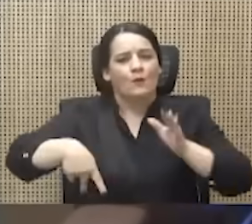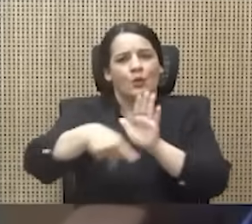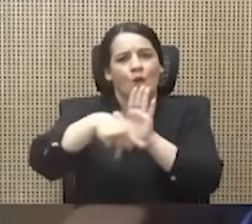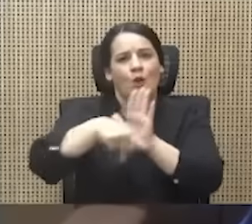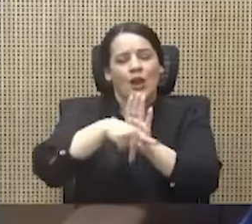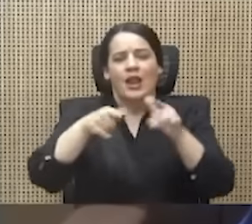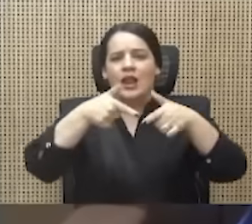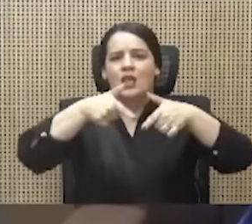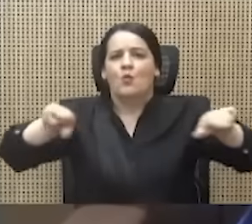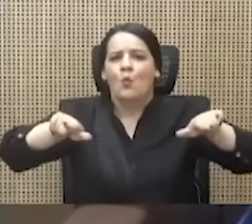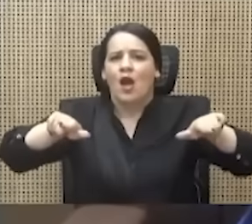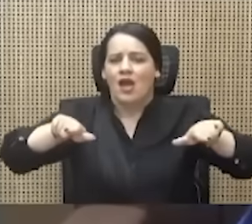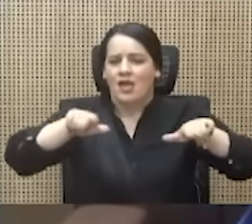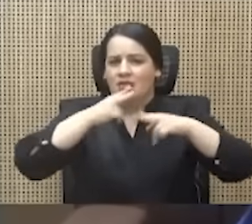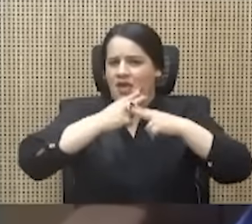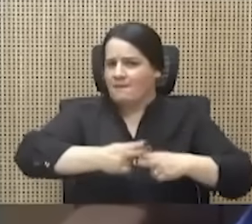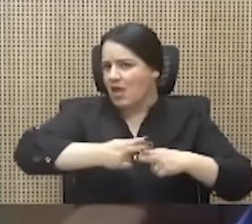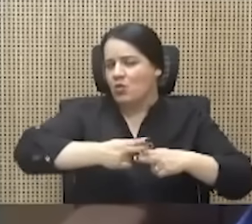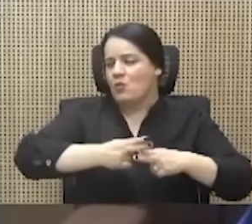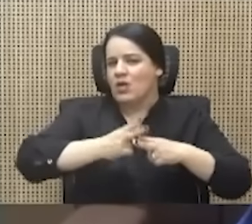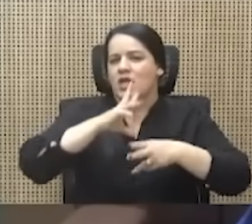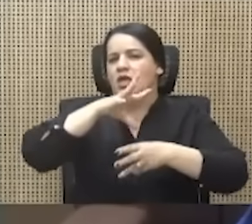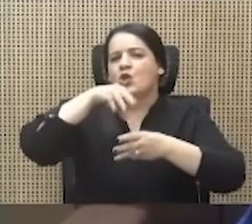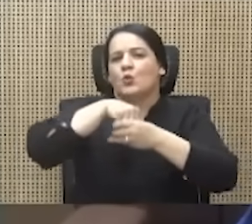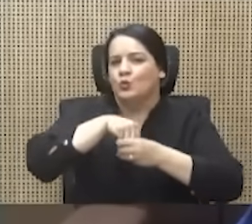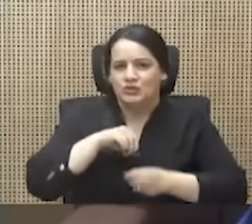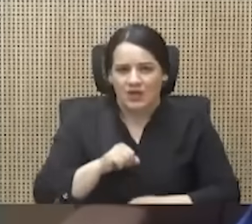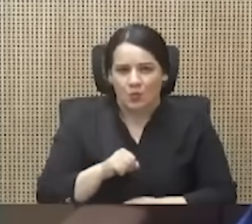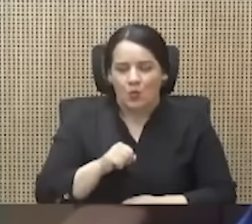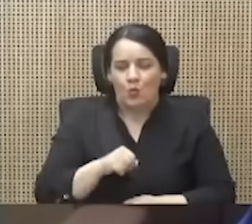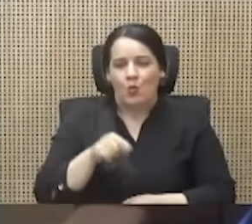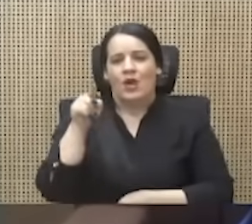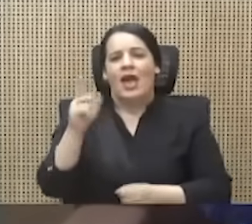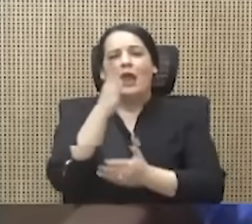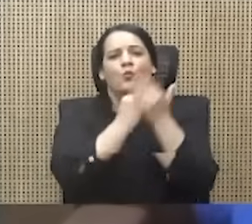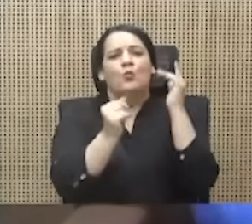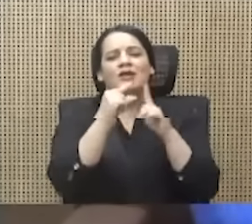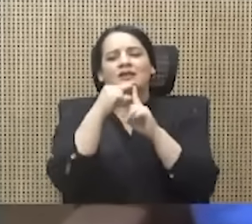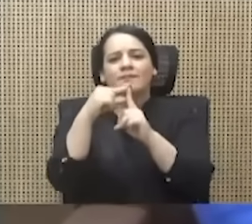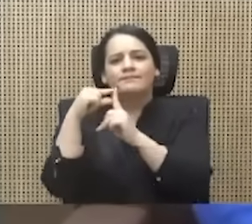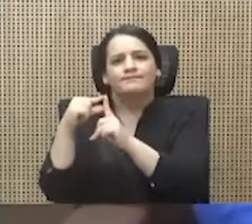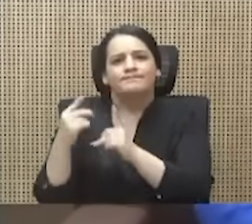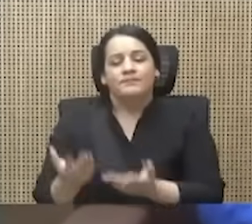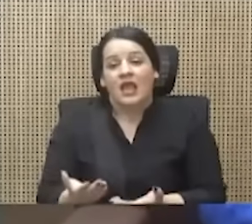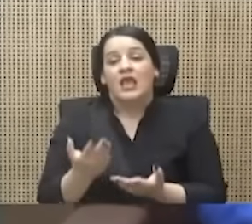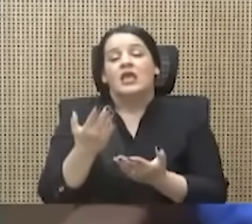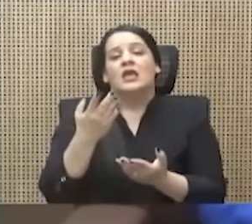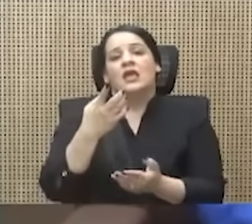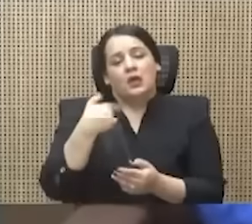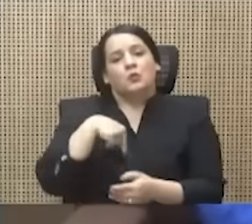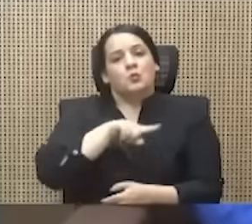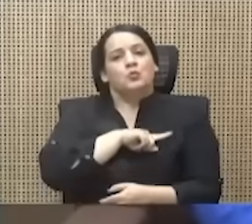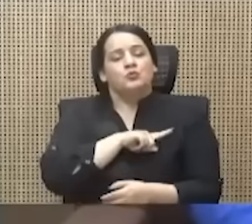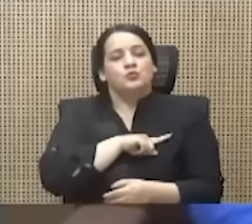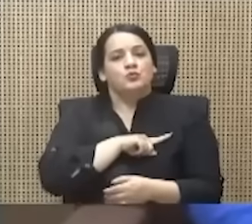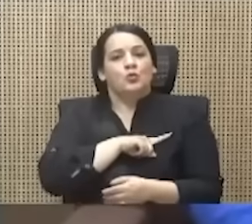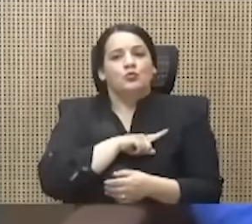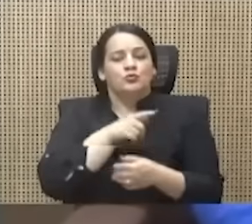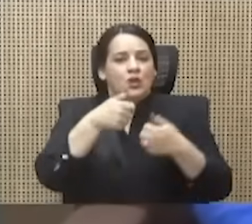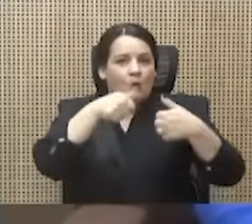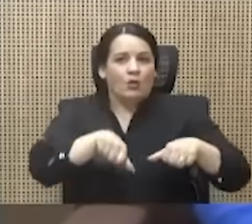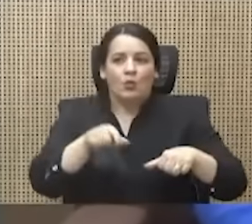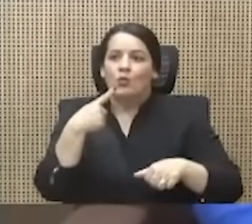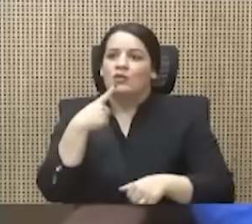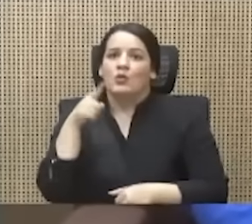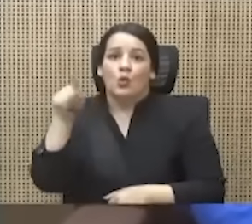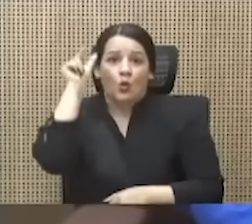lenguaje inclusivo y algunas expresiones que básicamente coincidimos completamente con lo expresado por el gobierno de Milei. Lo